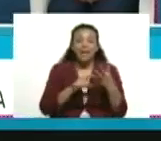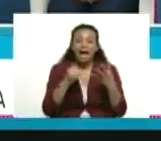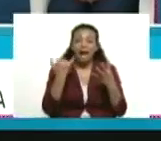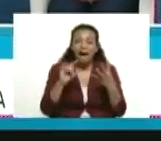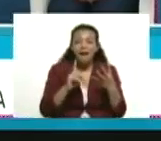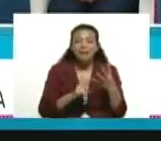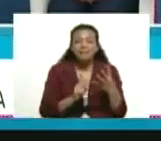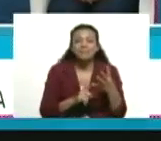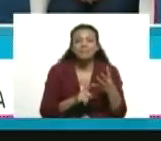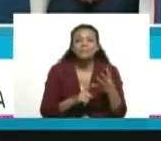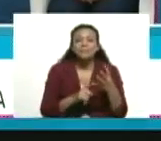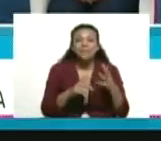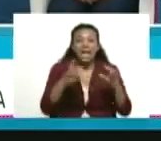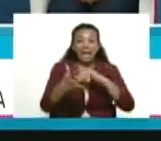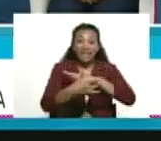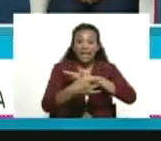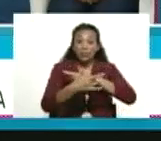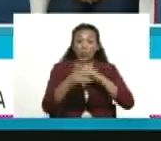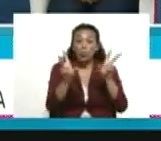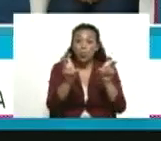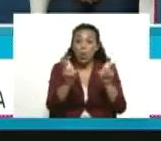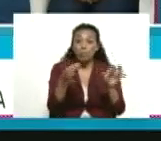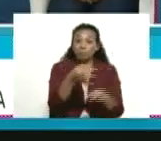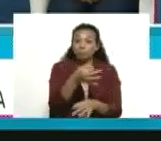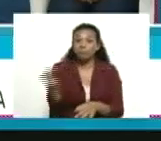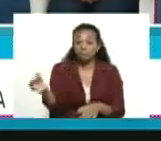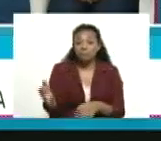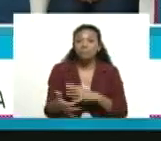Tenemos equipos nuevos,